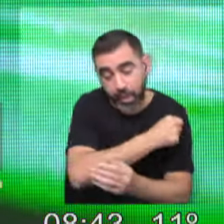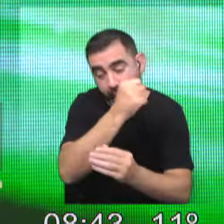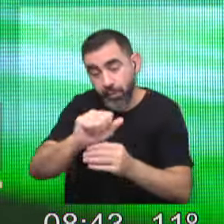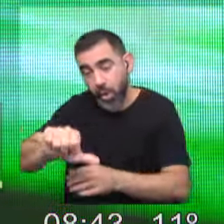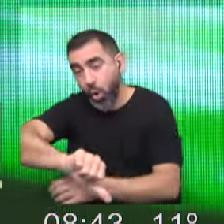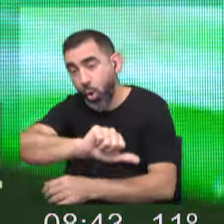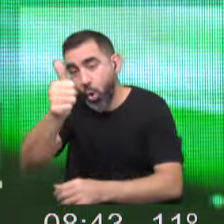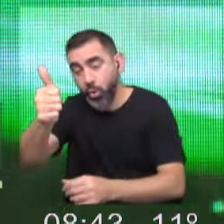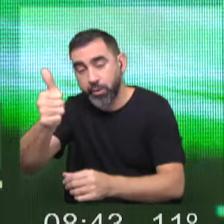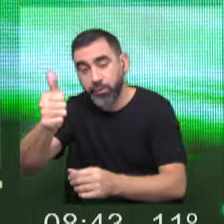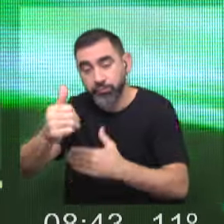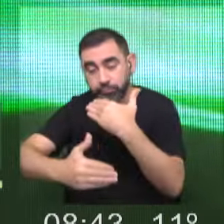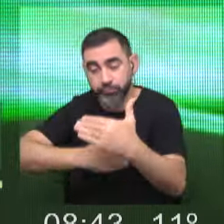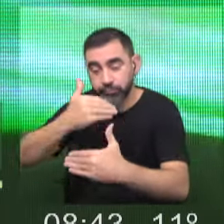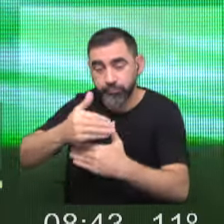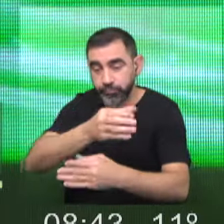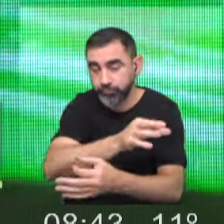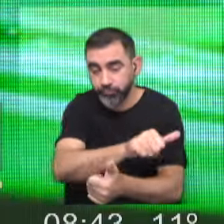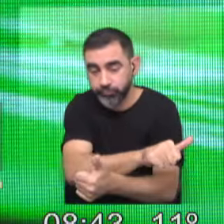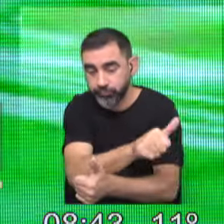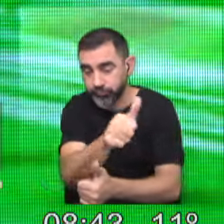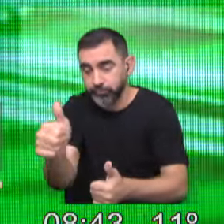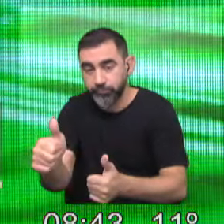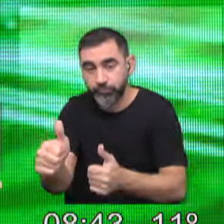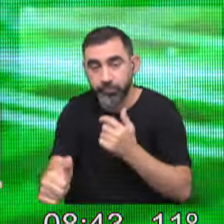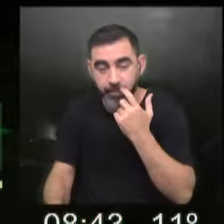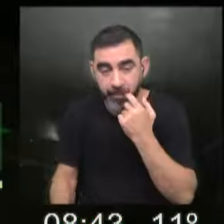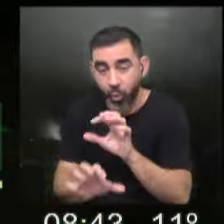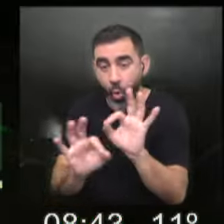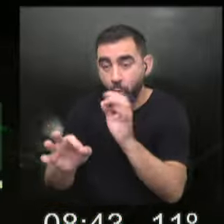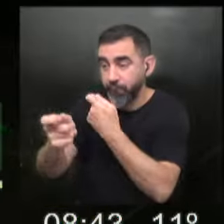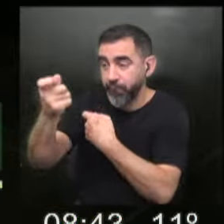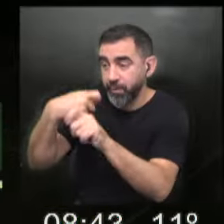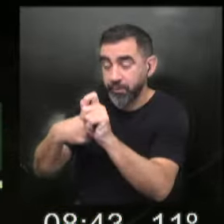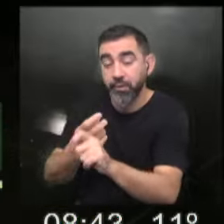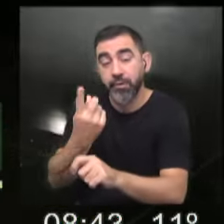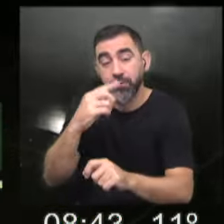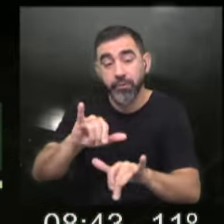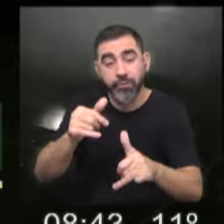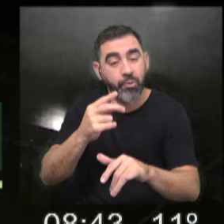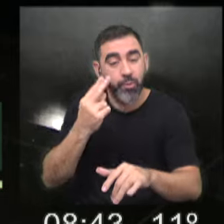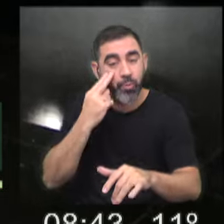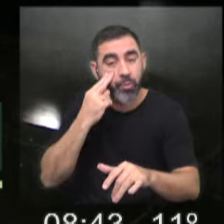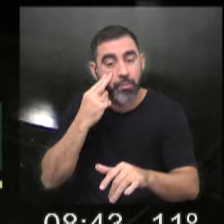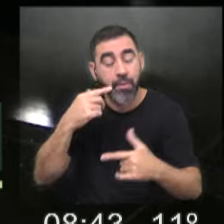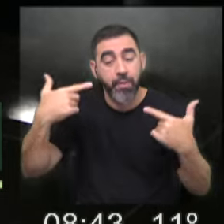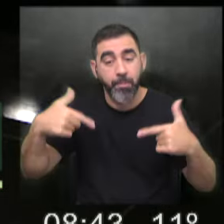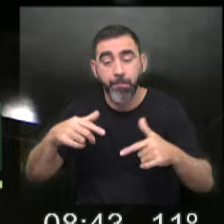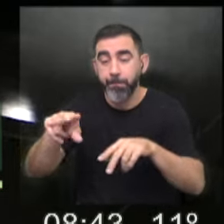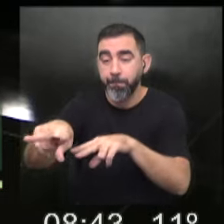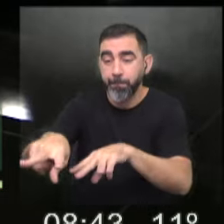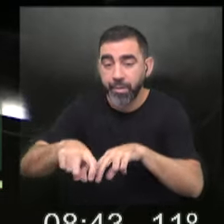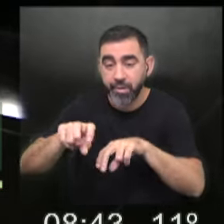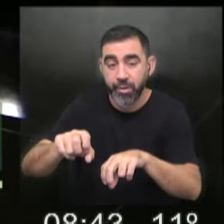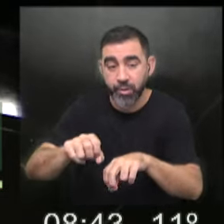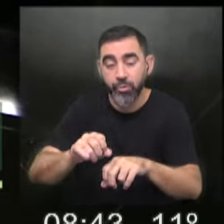lográs o desarrollarla como kilómetro cero en tu territorio o colocarlo en el exterior. Por lo tanto, ya este no es un problema de los ministros de Agricultura,